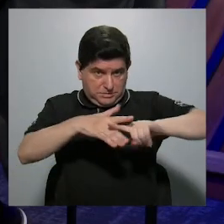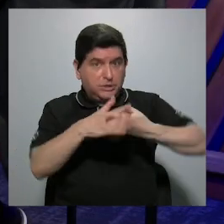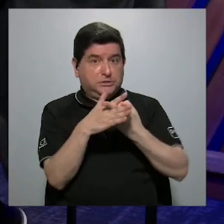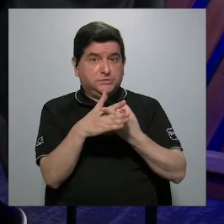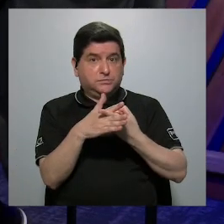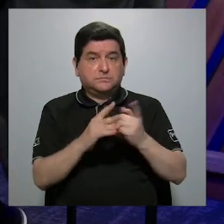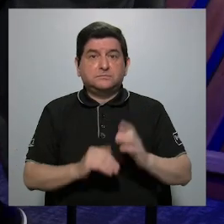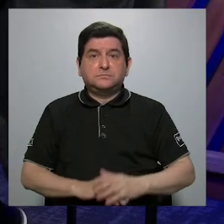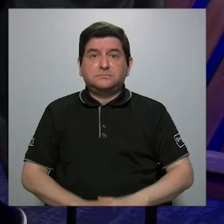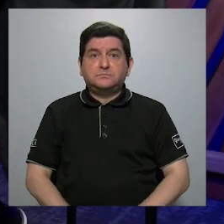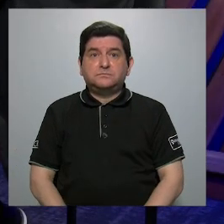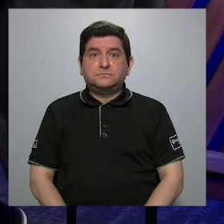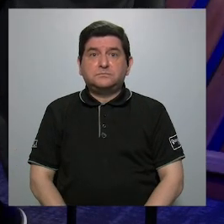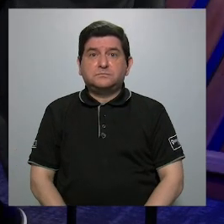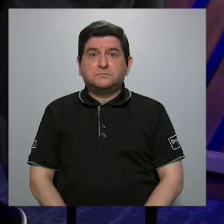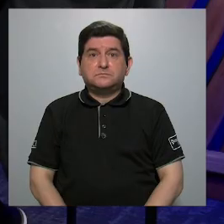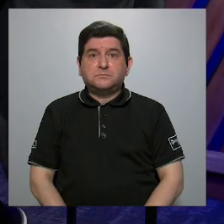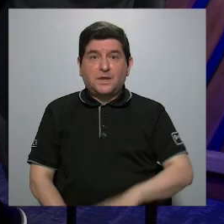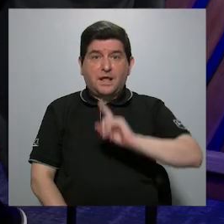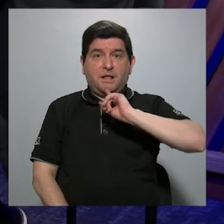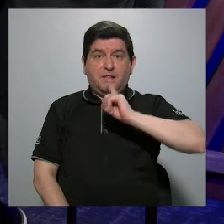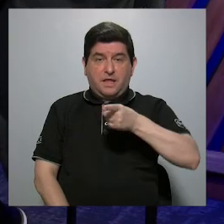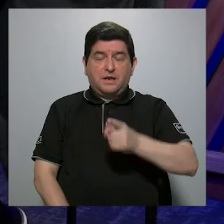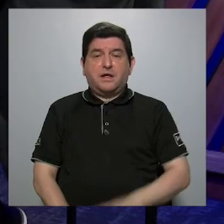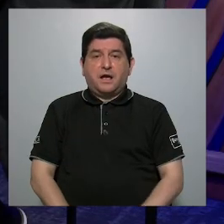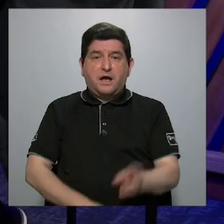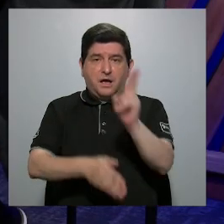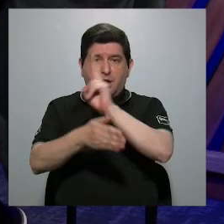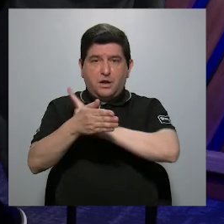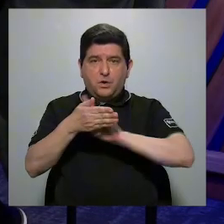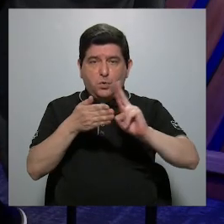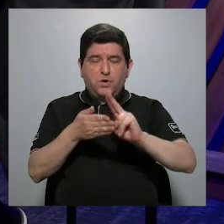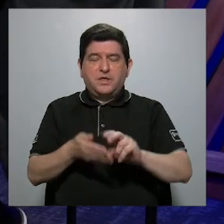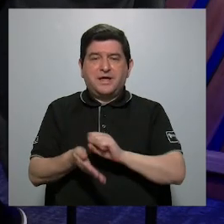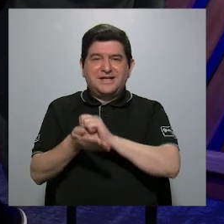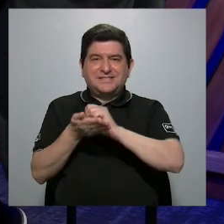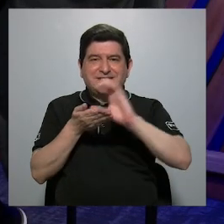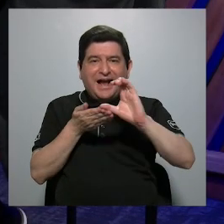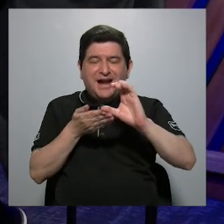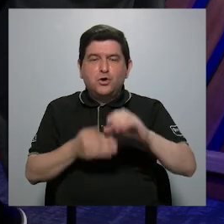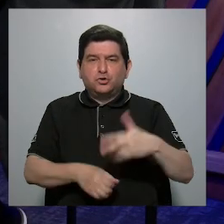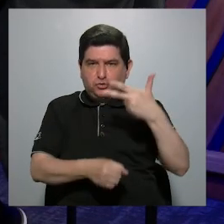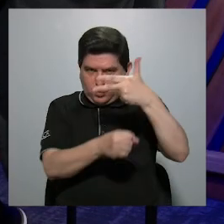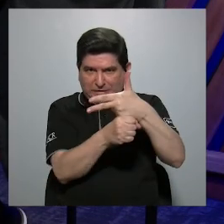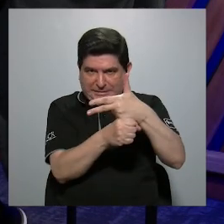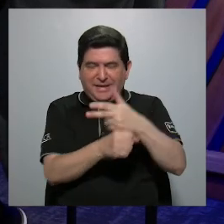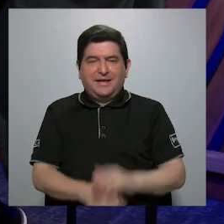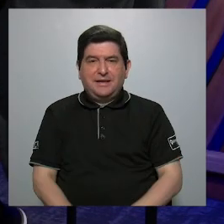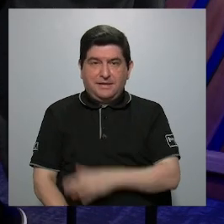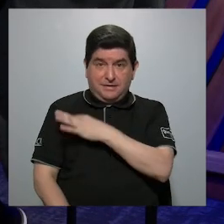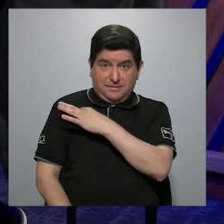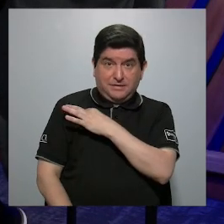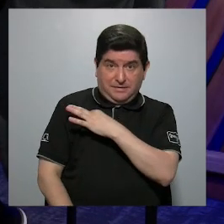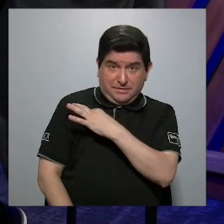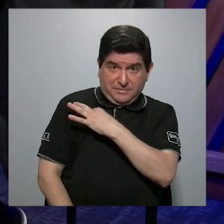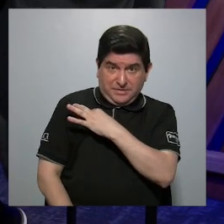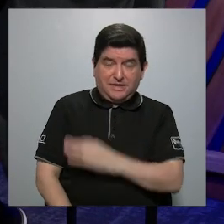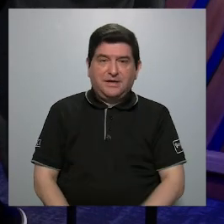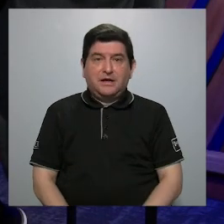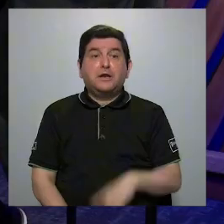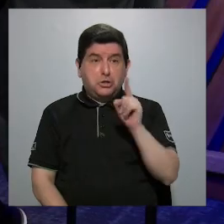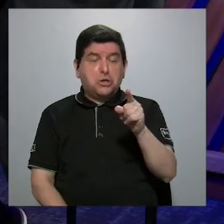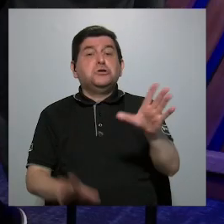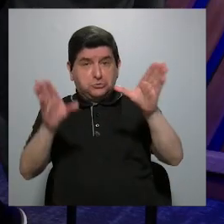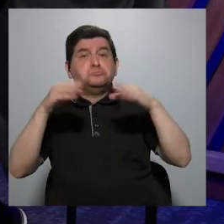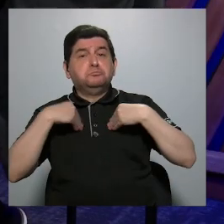de inauguración se declara a la Universidad de San Carlos de Guatemala, a la que se invita y la